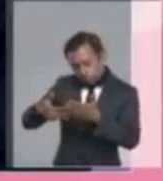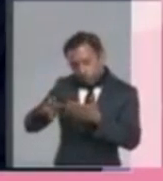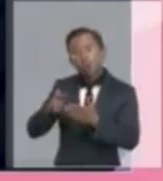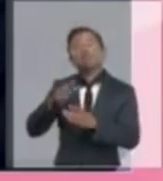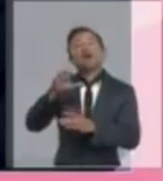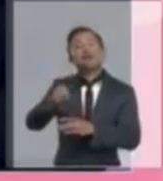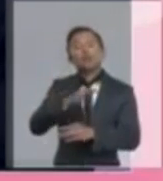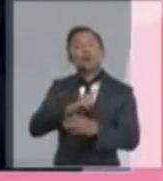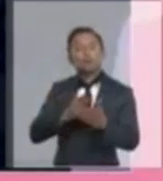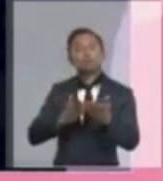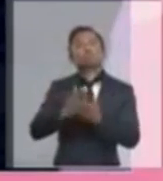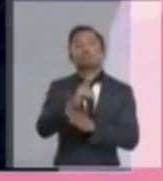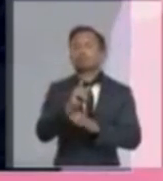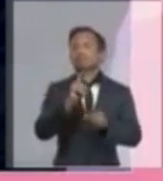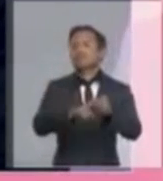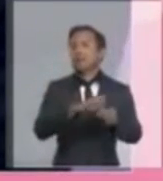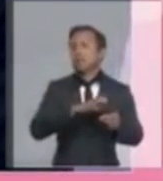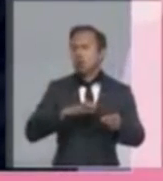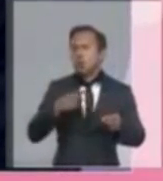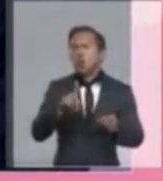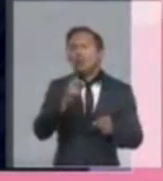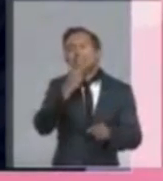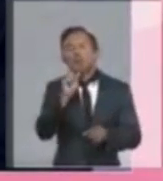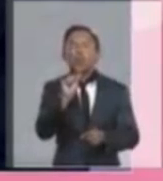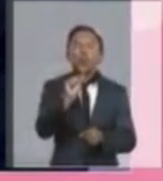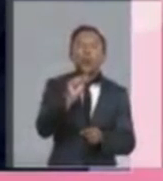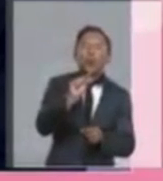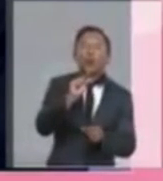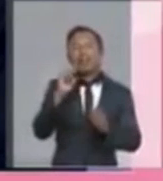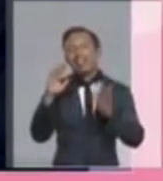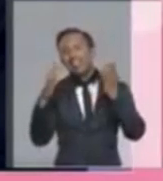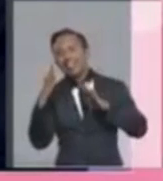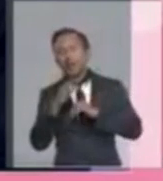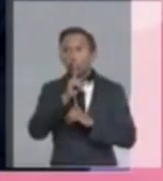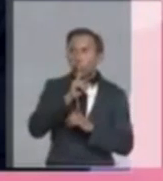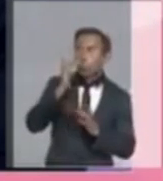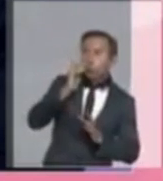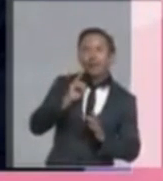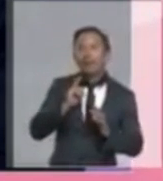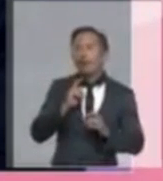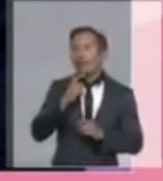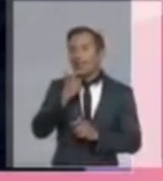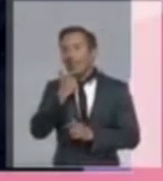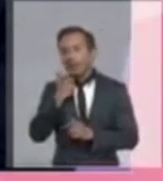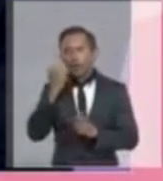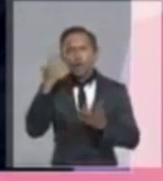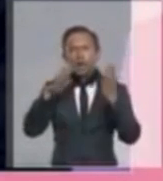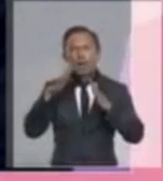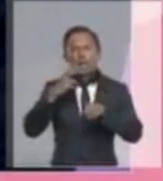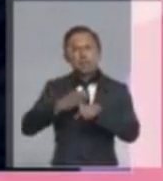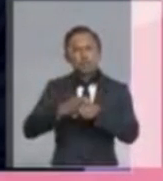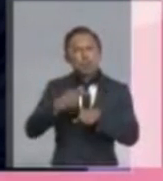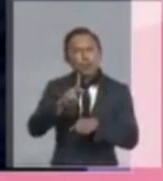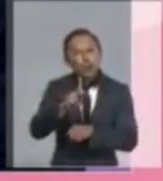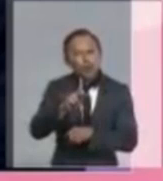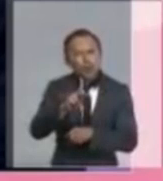luego no era un delito, pero llamar a eso travesuras no es parte de esta cultura que desprestigia el comportamiento ético